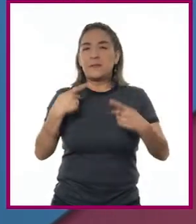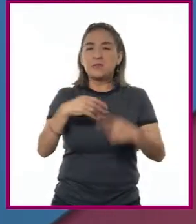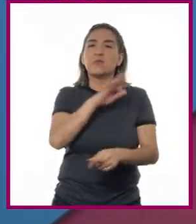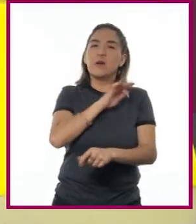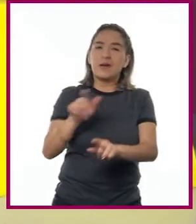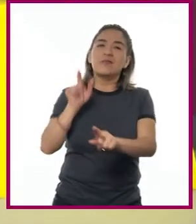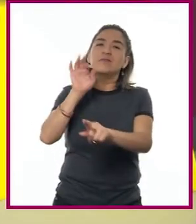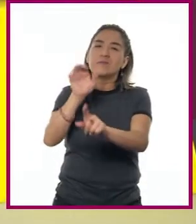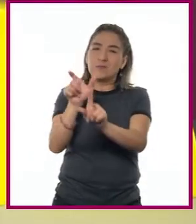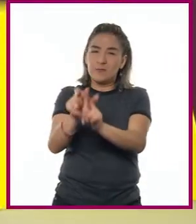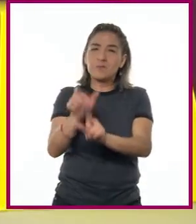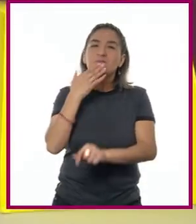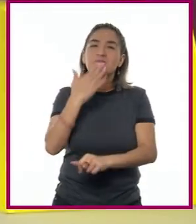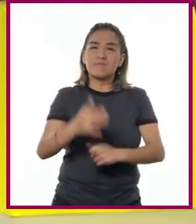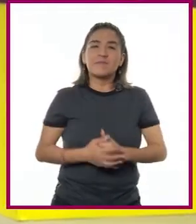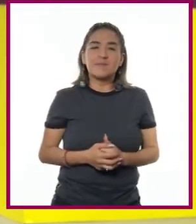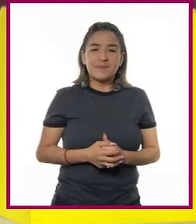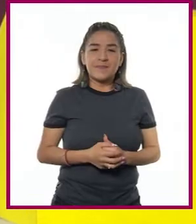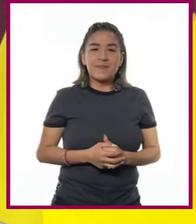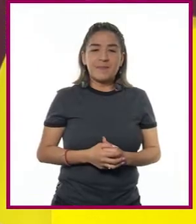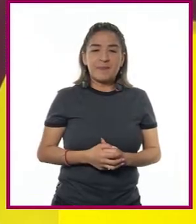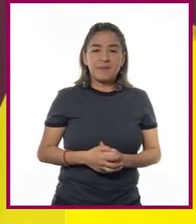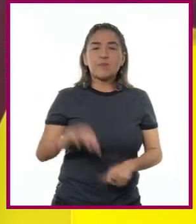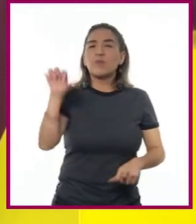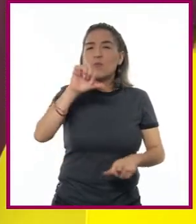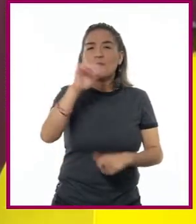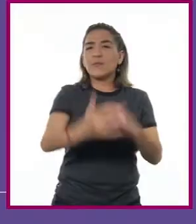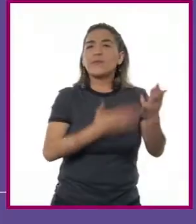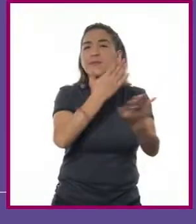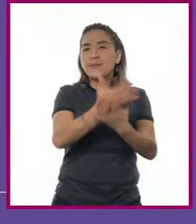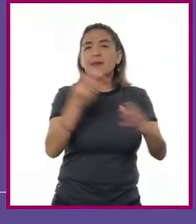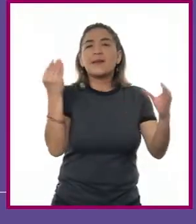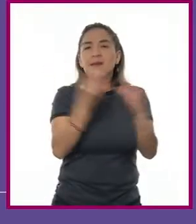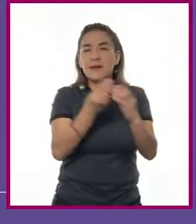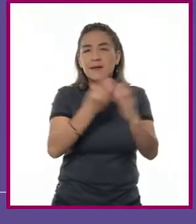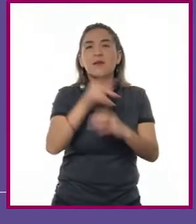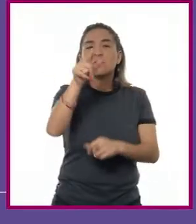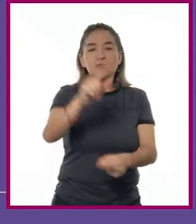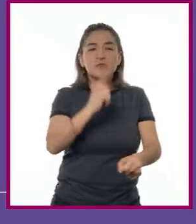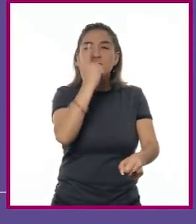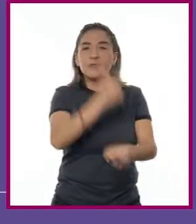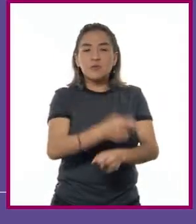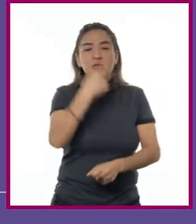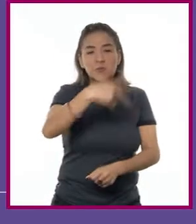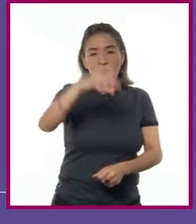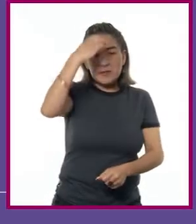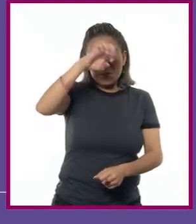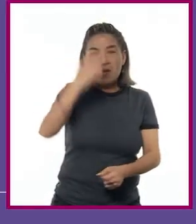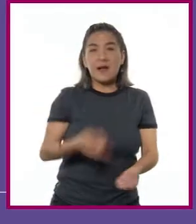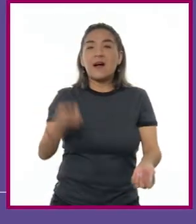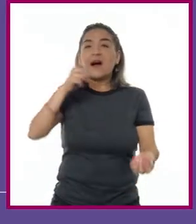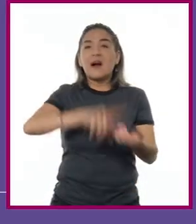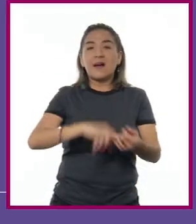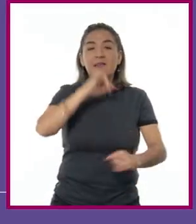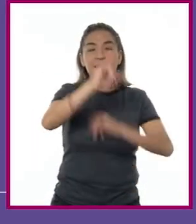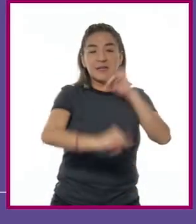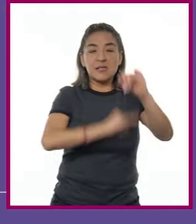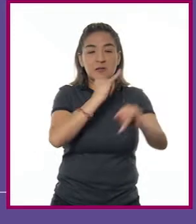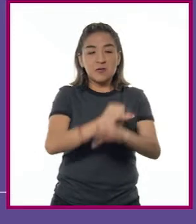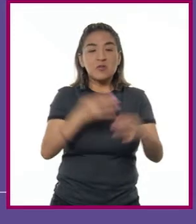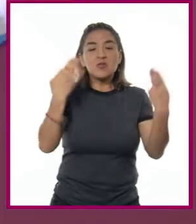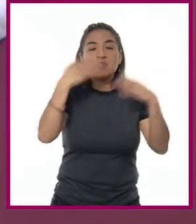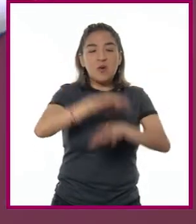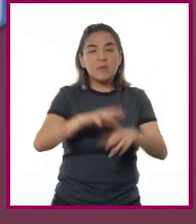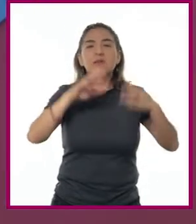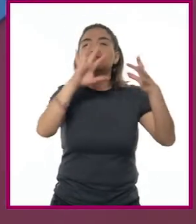los demás. El propósito de esta sesión es identificar experiencias internacionales de rendición